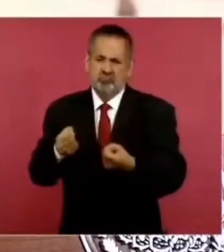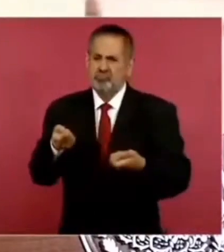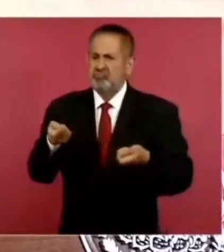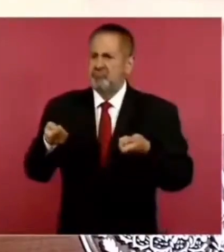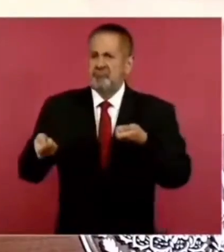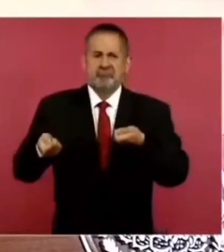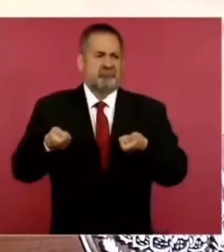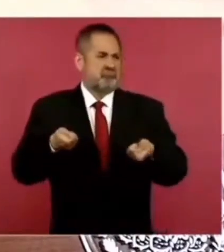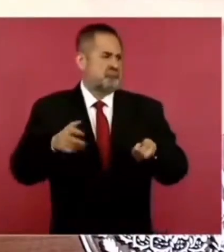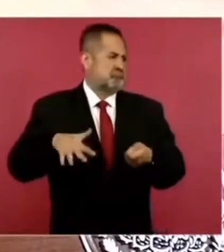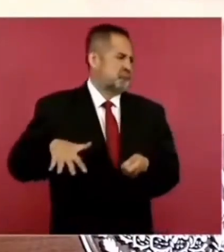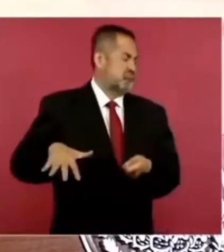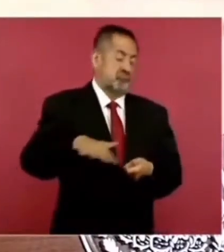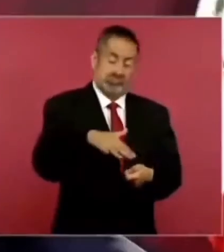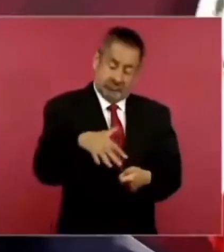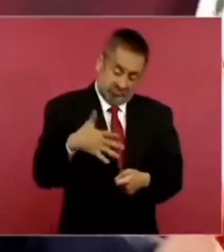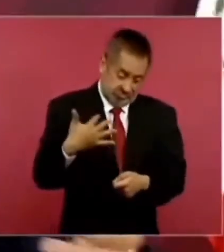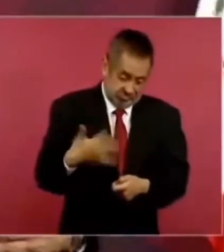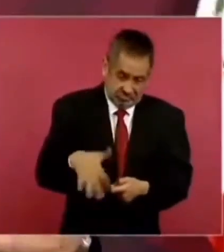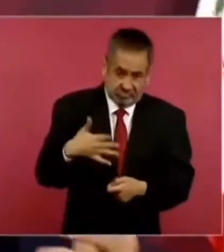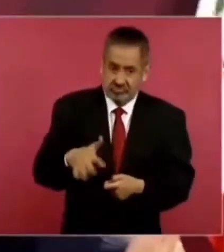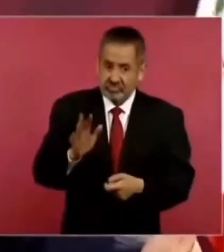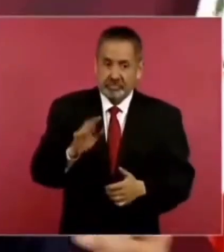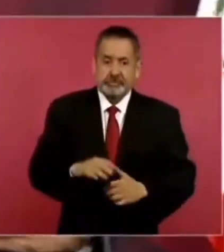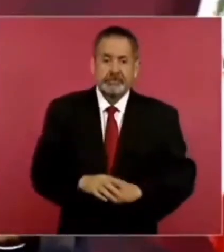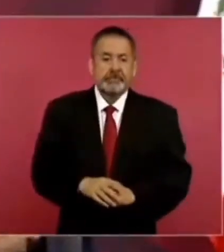Tenían prácticamente